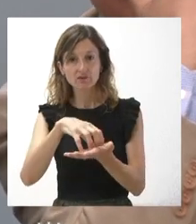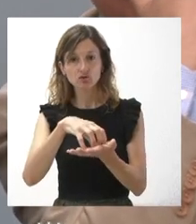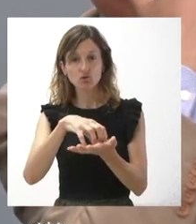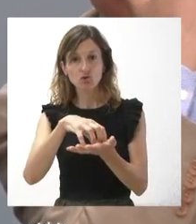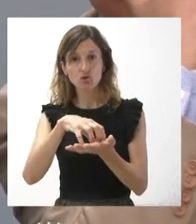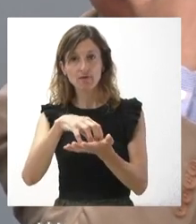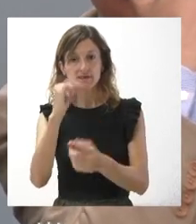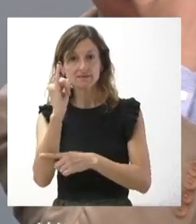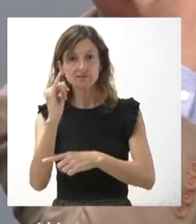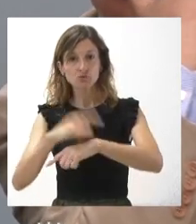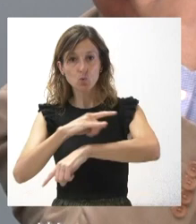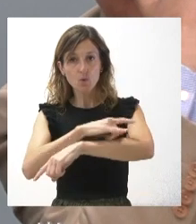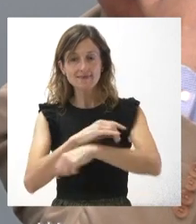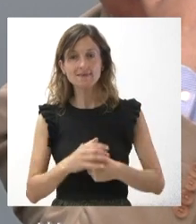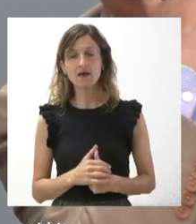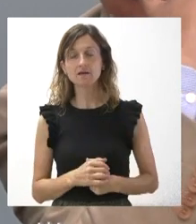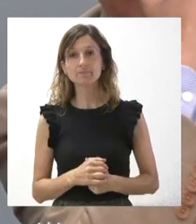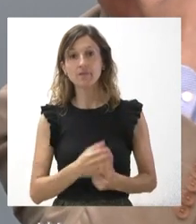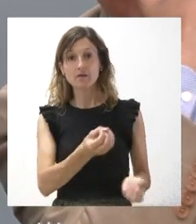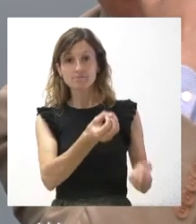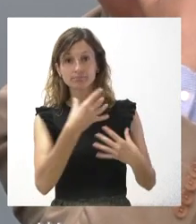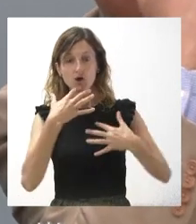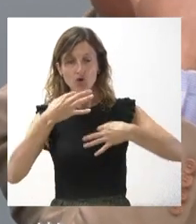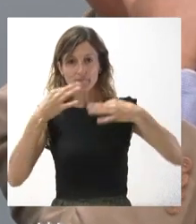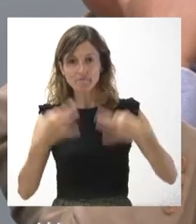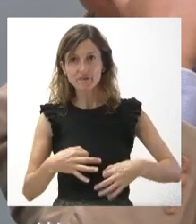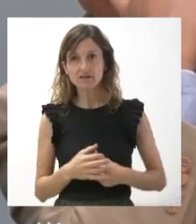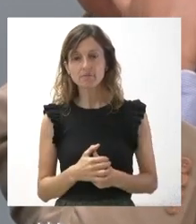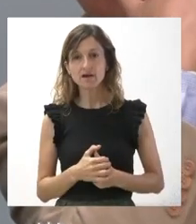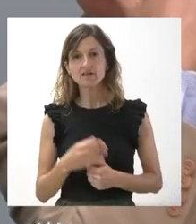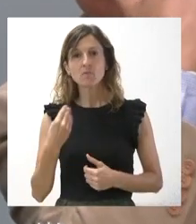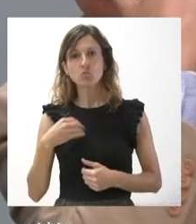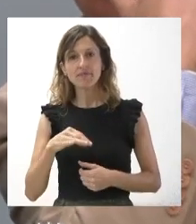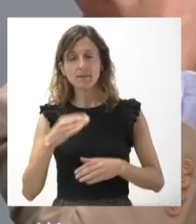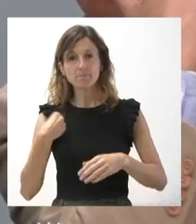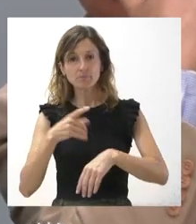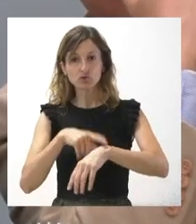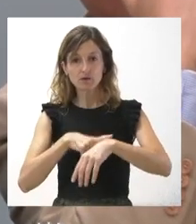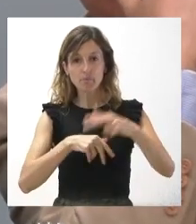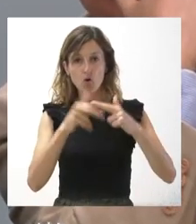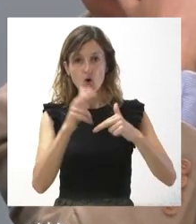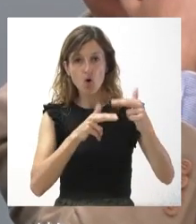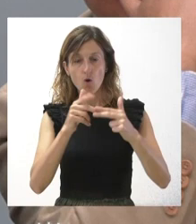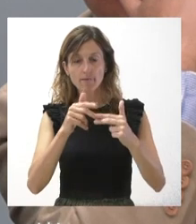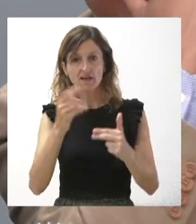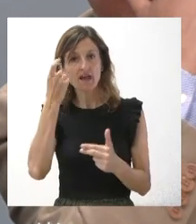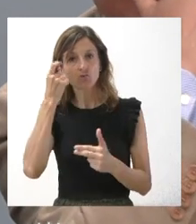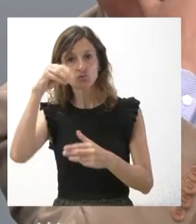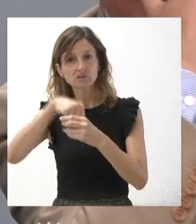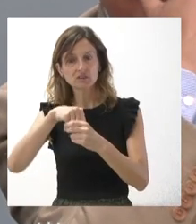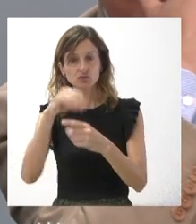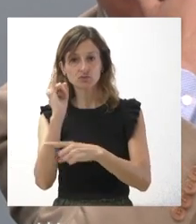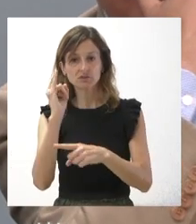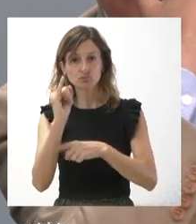Alburquerque en Cuéllar. Me confirman que efectivamente es compatible las obras de mejora en el centro